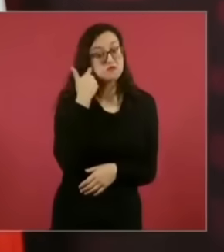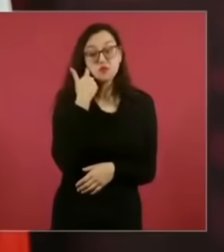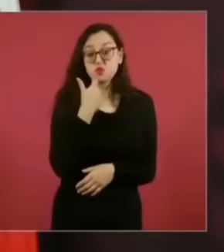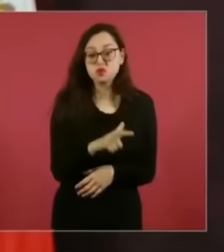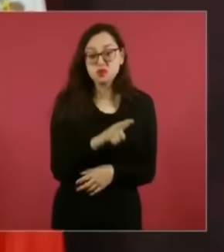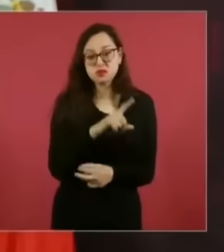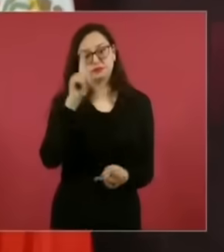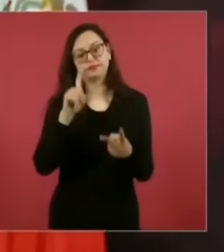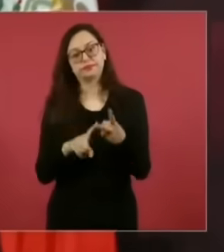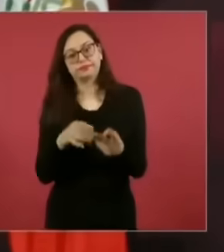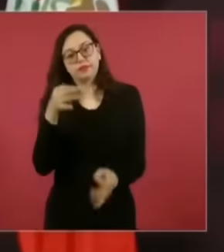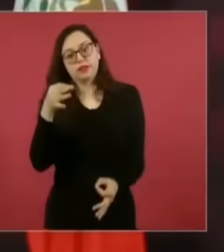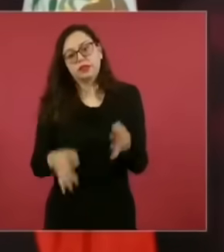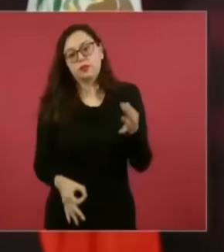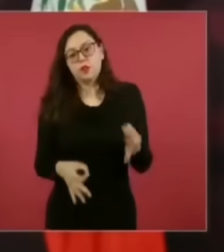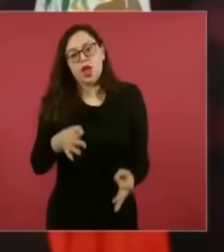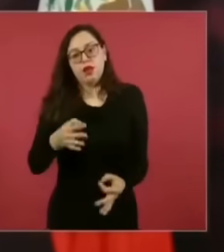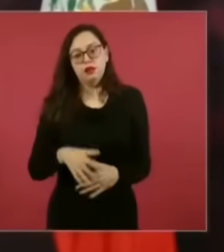en los tribunales.